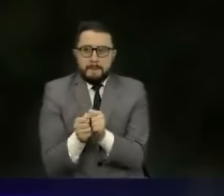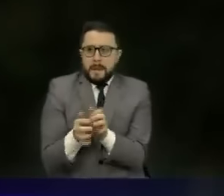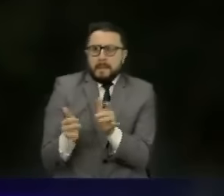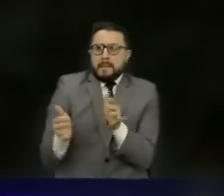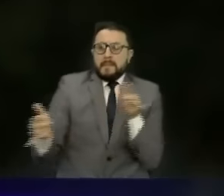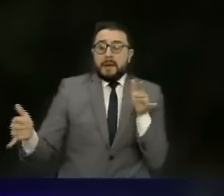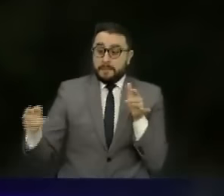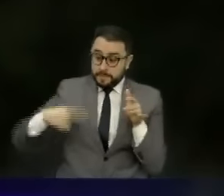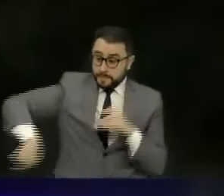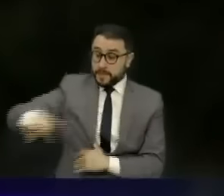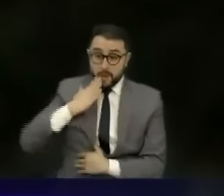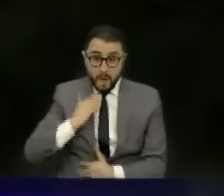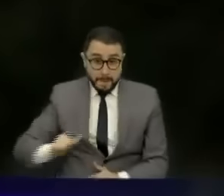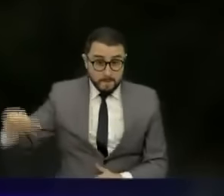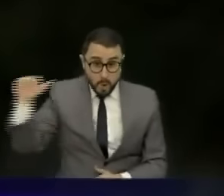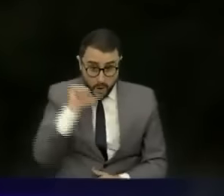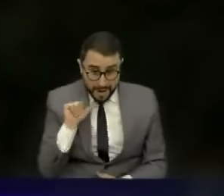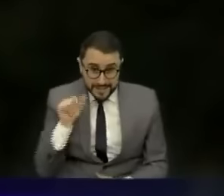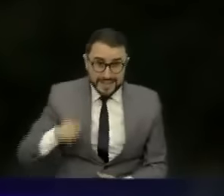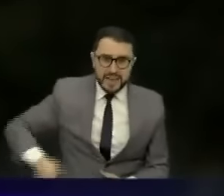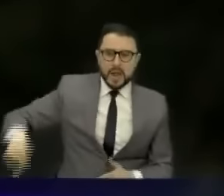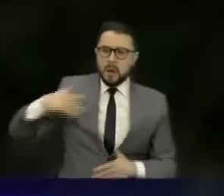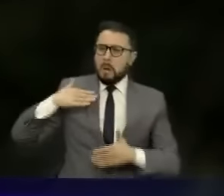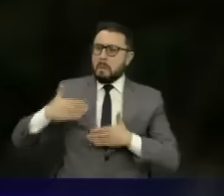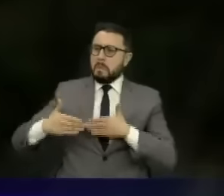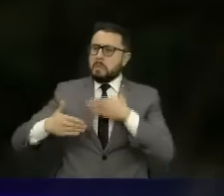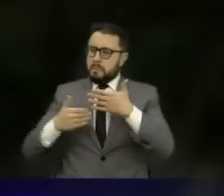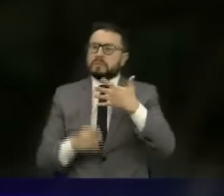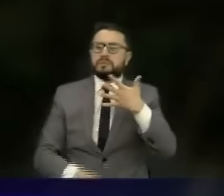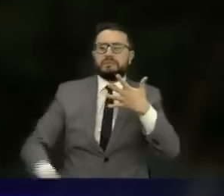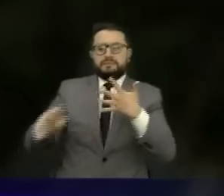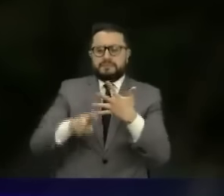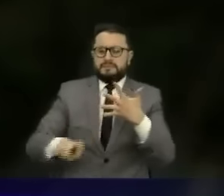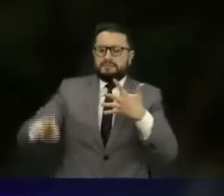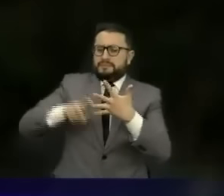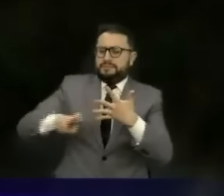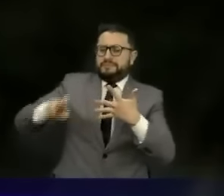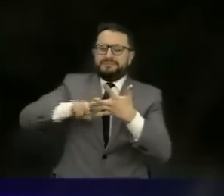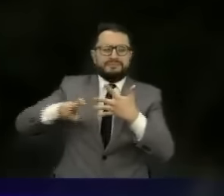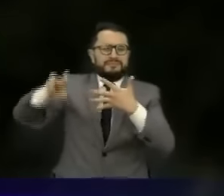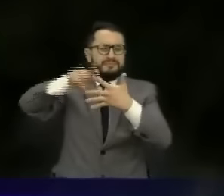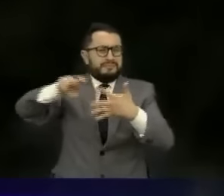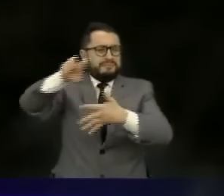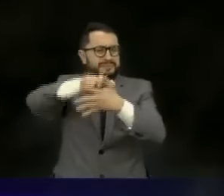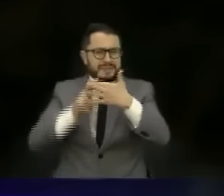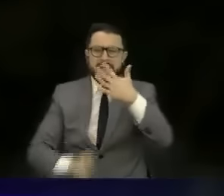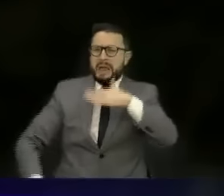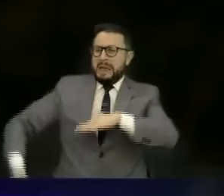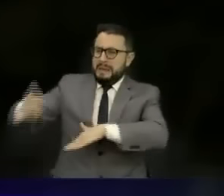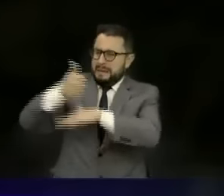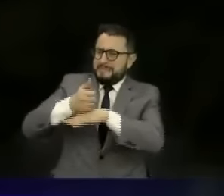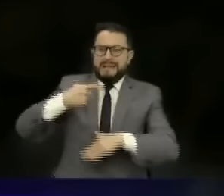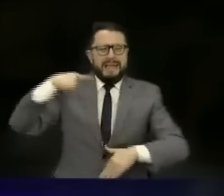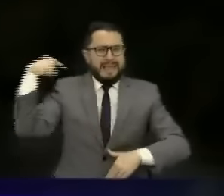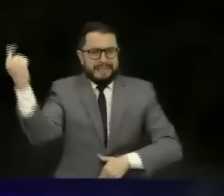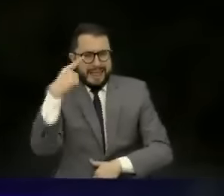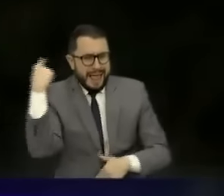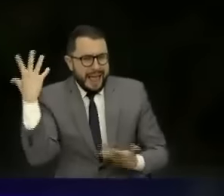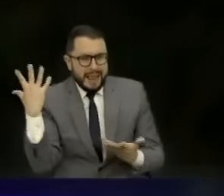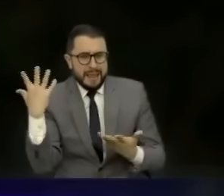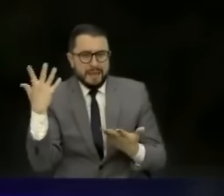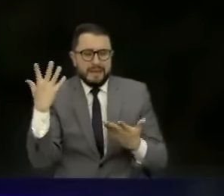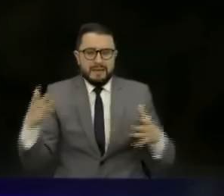en el tiempo cada vez serán más capitanes, mayores, coroneles, generales, comandantes